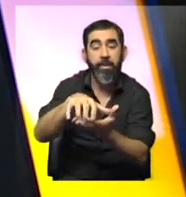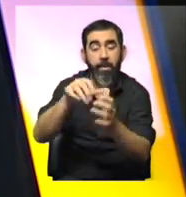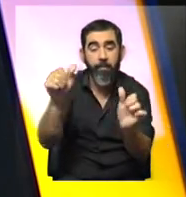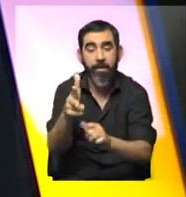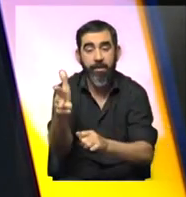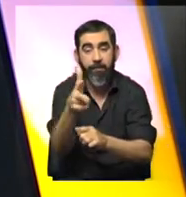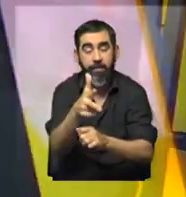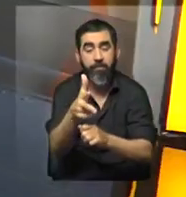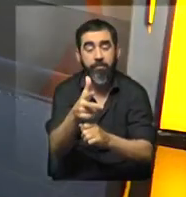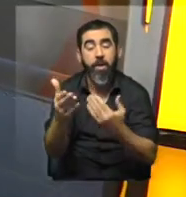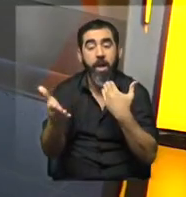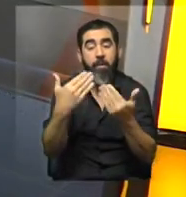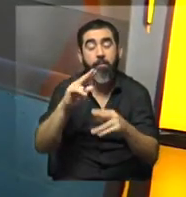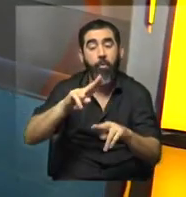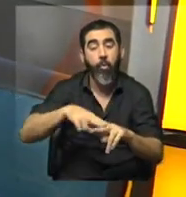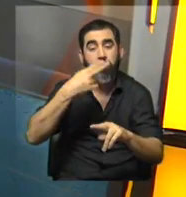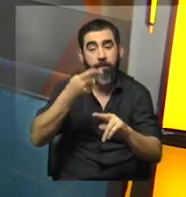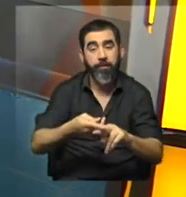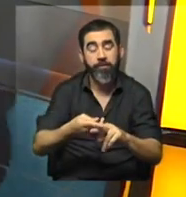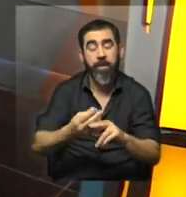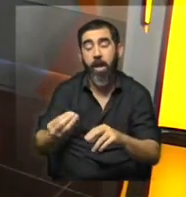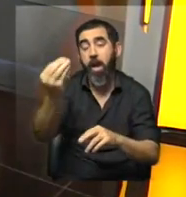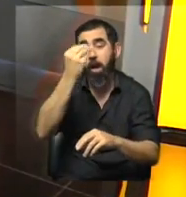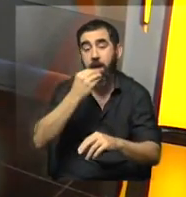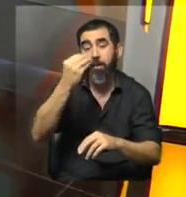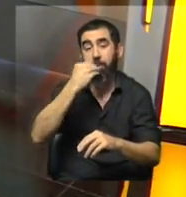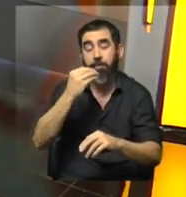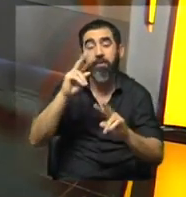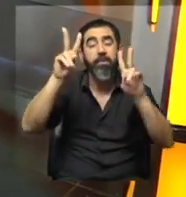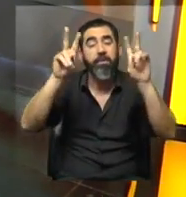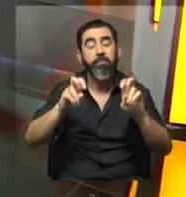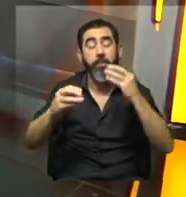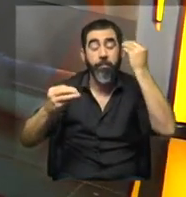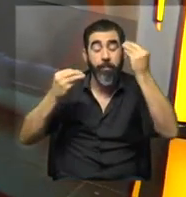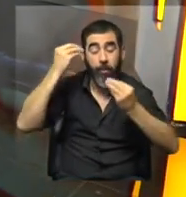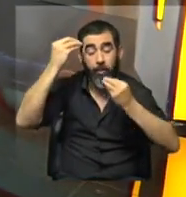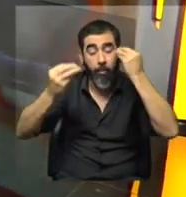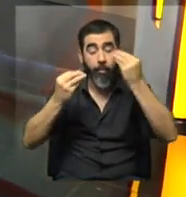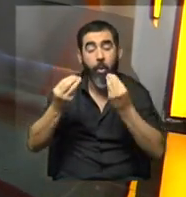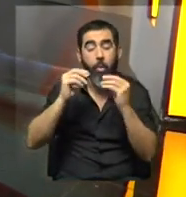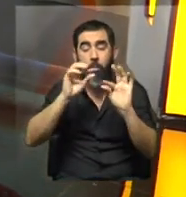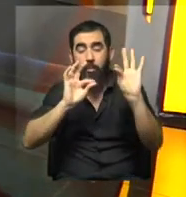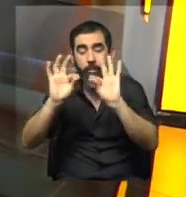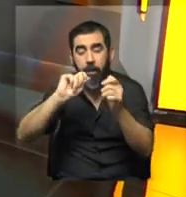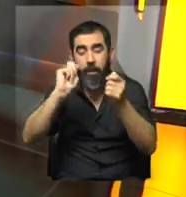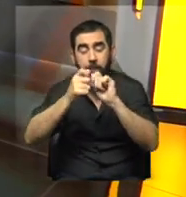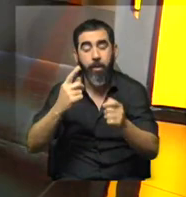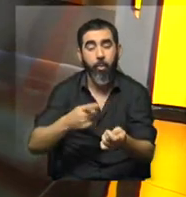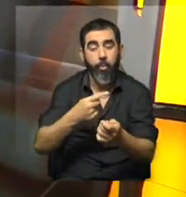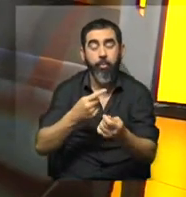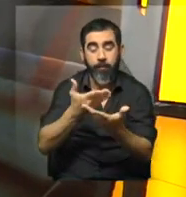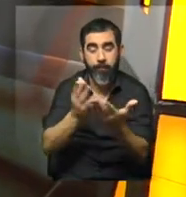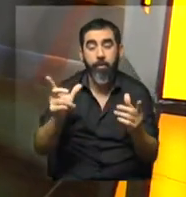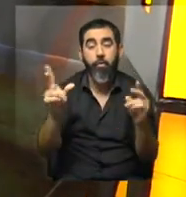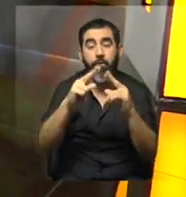registros. Y vamos a hablar nuevamente de alimentación y de algunos temas que nos preocupan y cómo corregir algunos hábitos. Nos vamos con eso, los